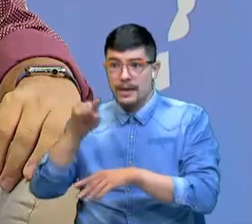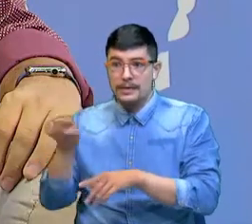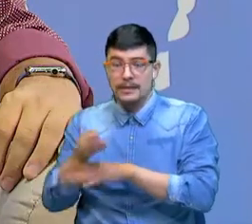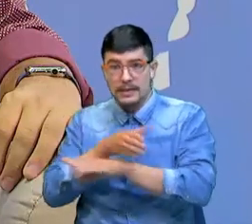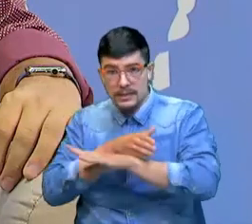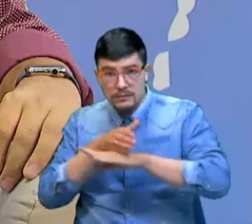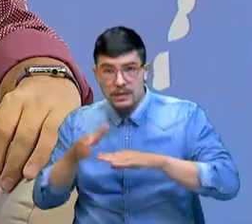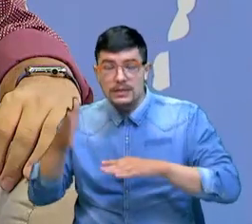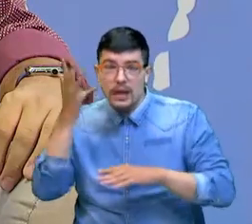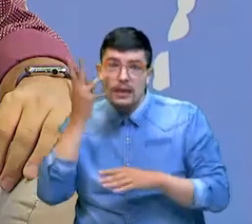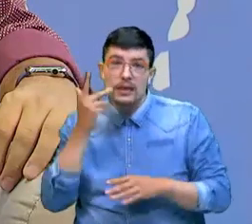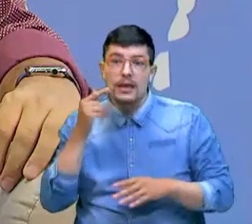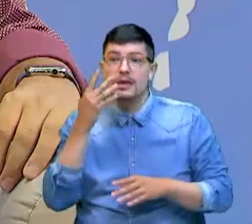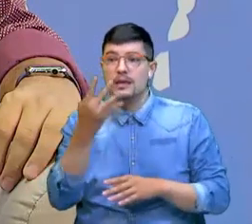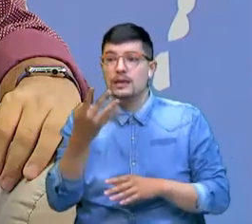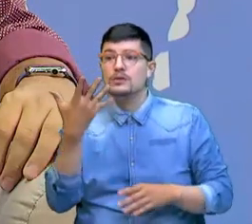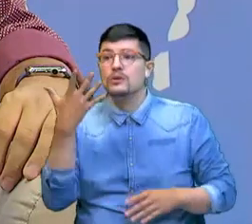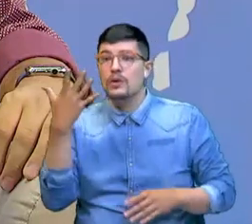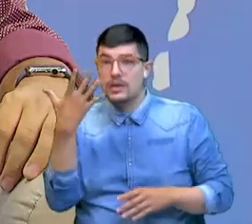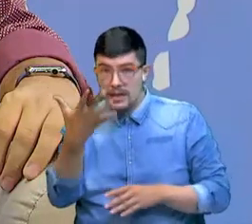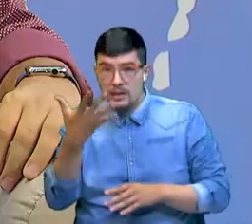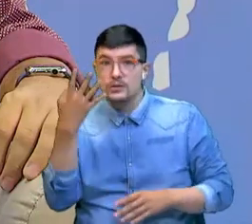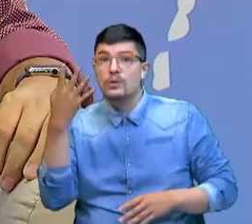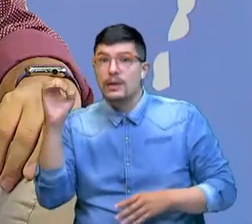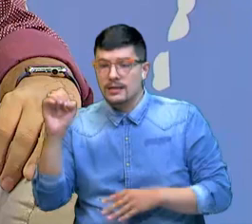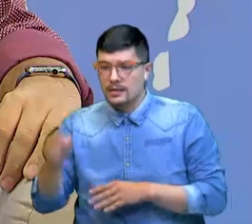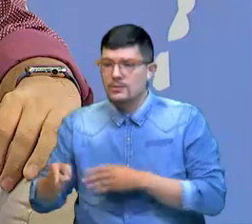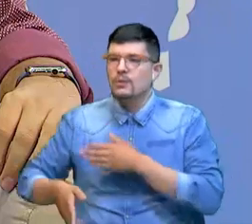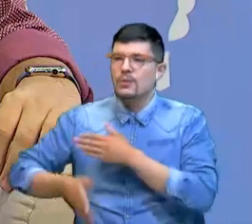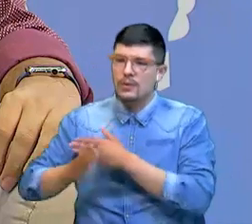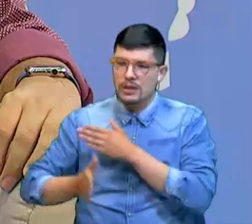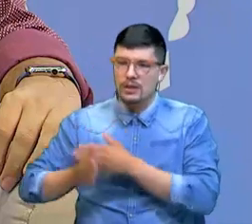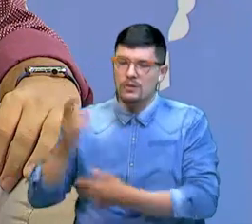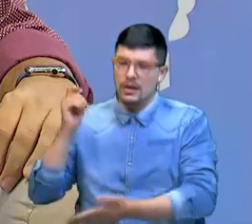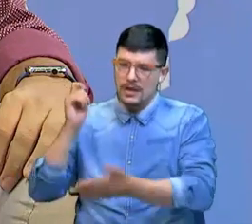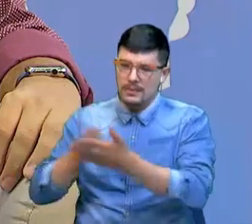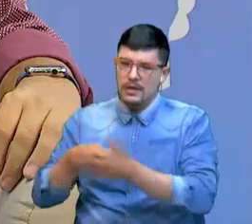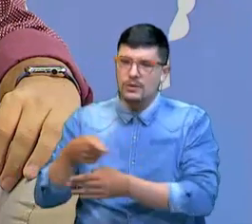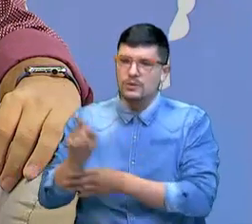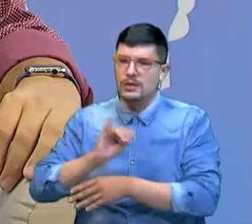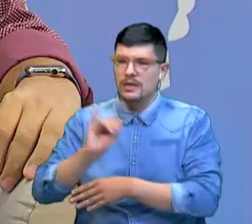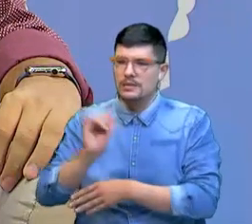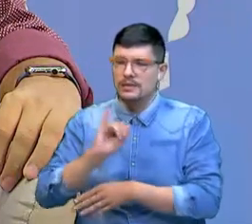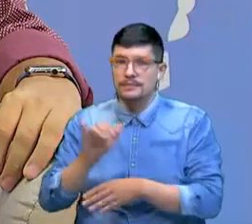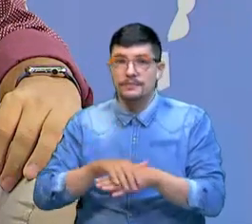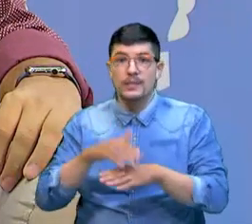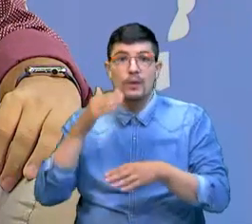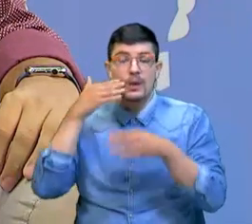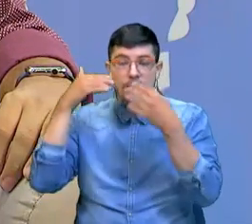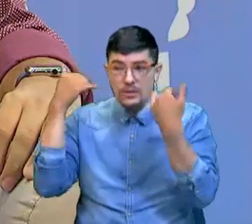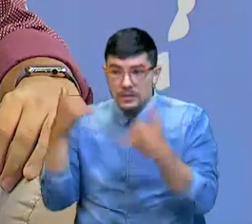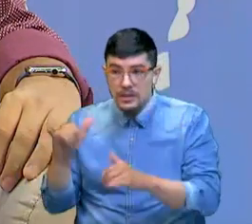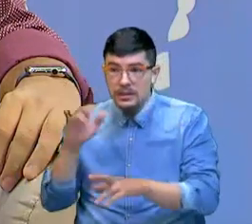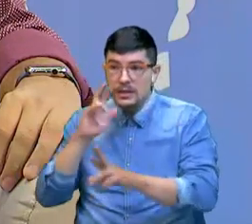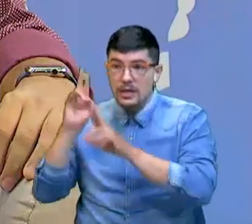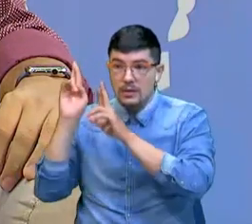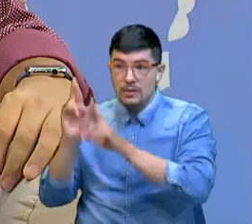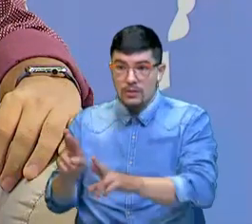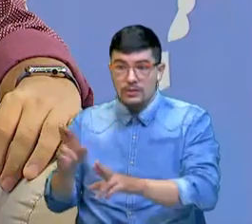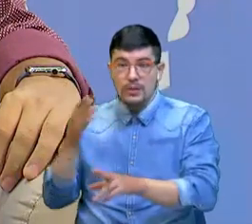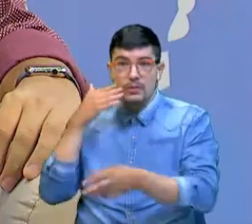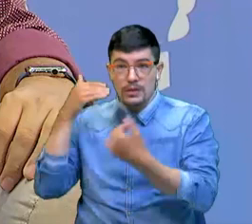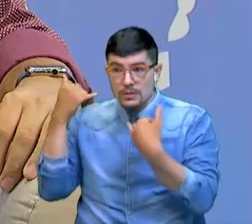día 540, continuar con el pago de la incapacidad. Una vez se defina